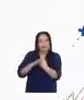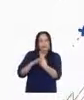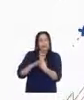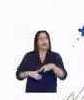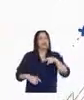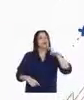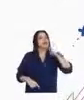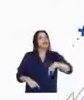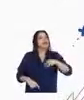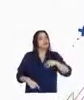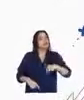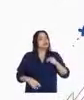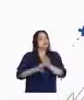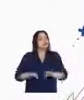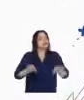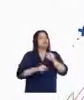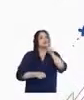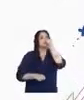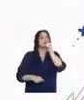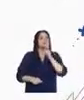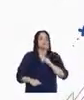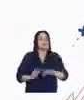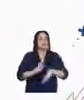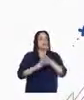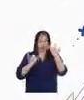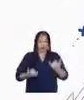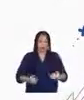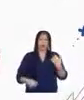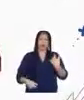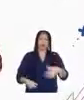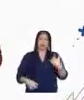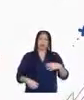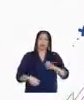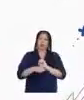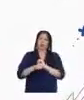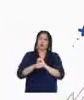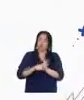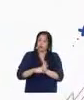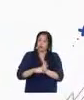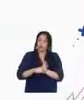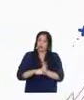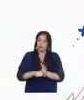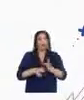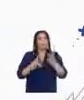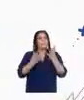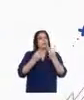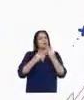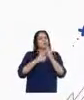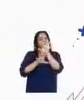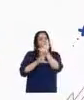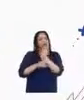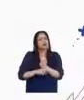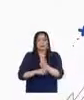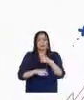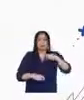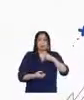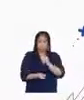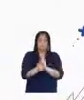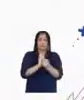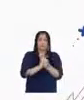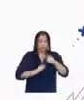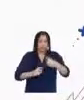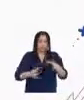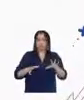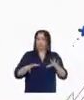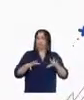la paciencia. Sobre todo ahora, luego de la llegada del COVID, sabemos que muchas costumbres cambiarán. Tenemos que